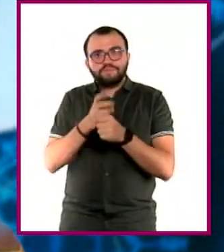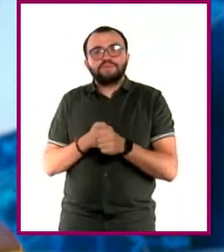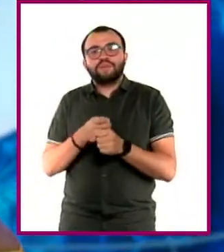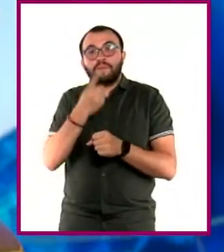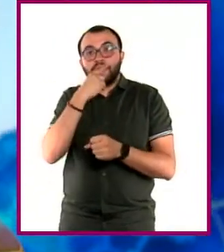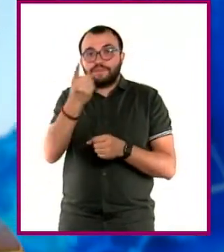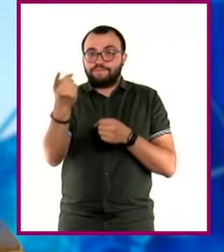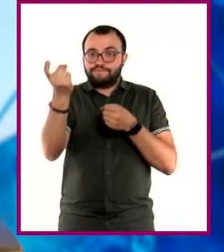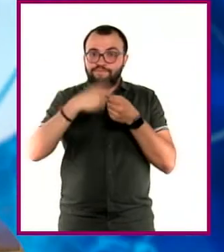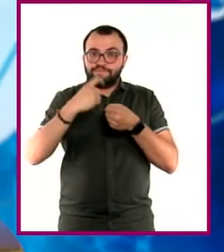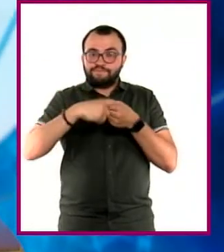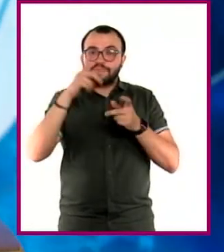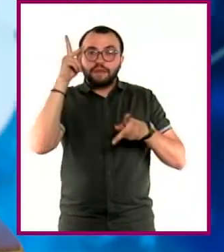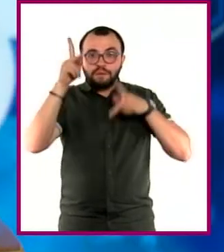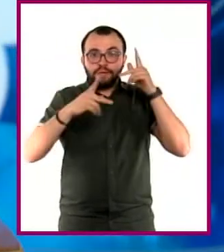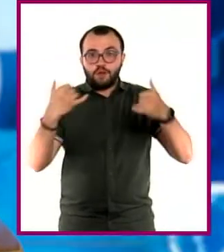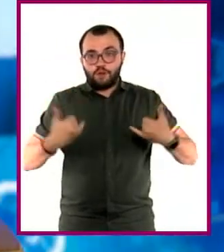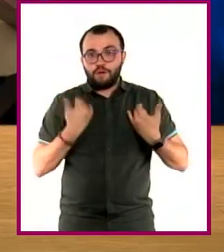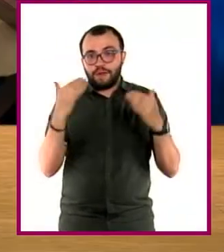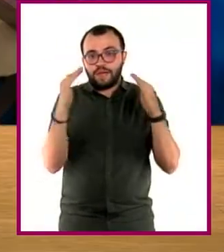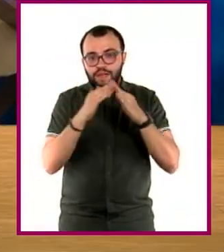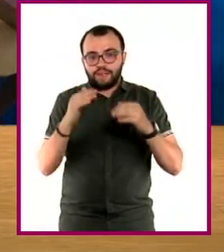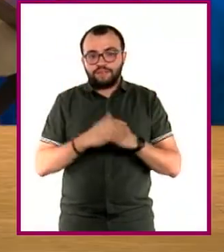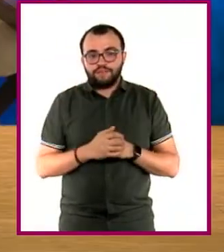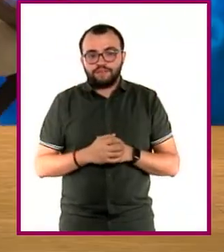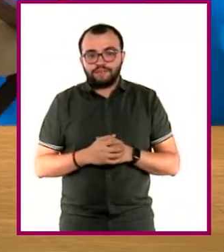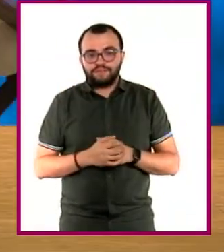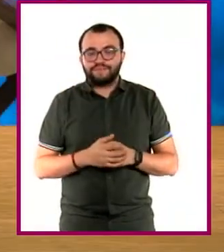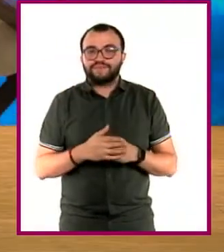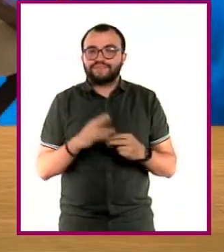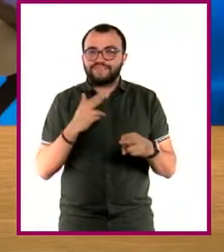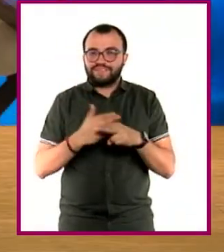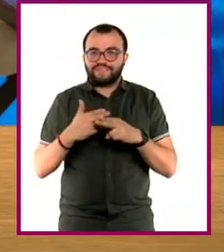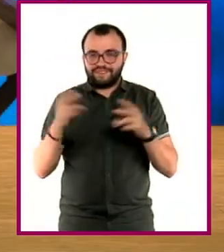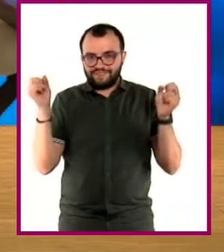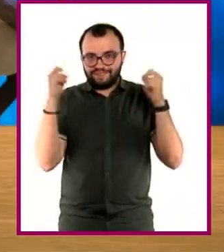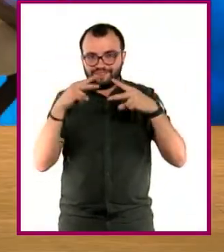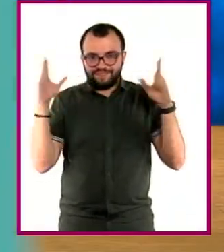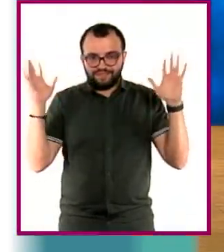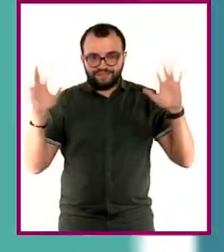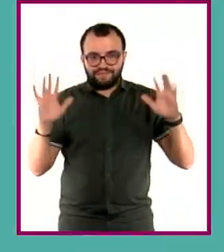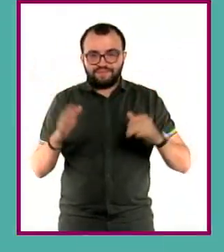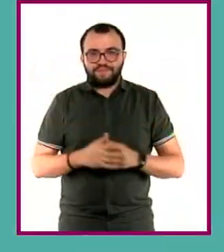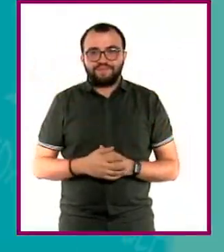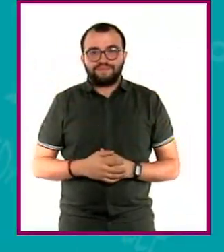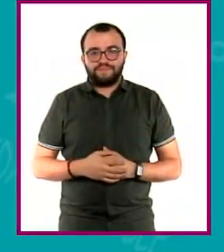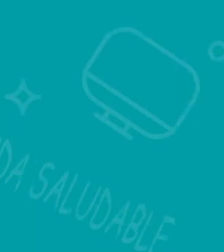visiten las redes sociales de Jóvenes en Casa. Hasta la próxima.